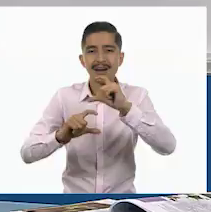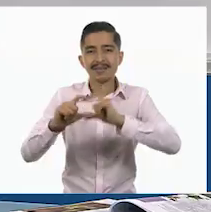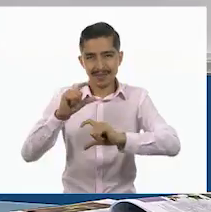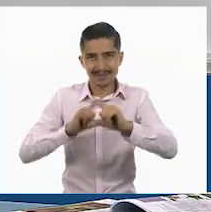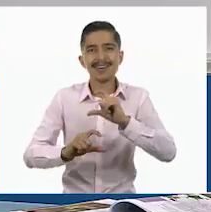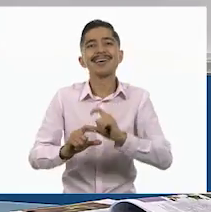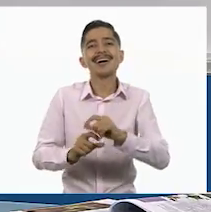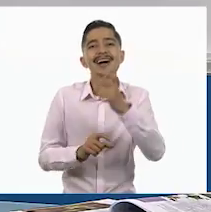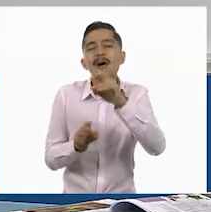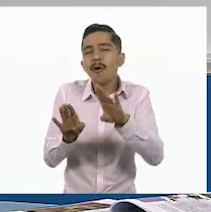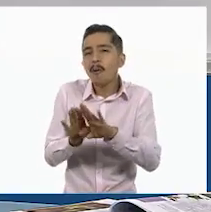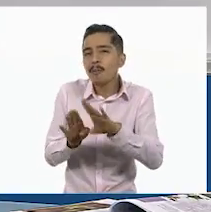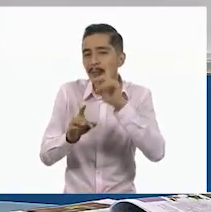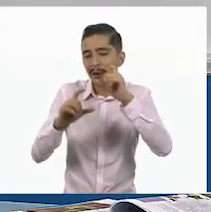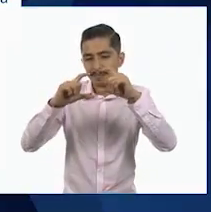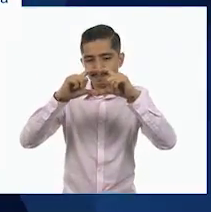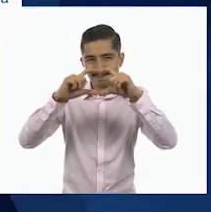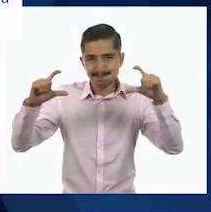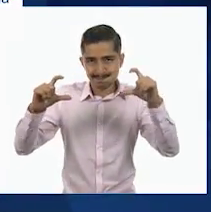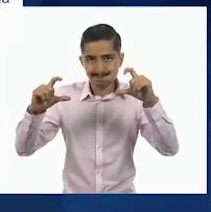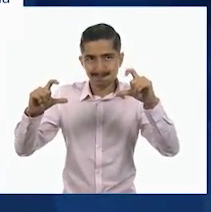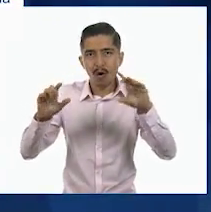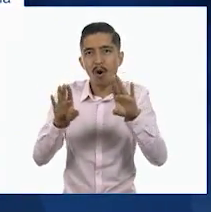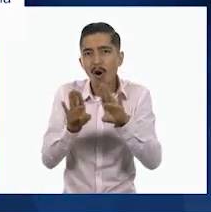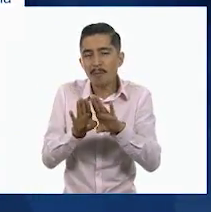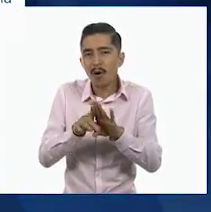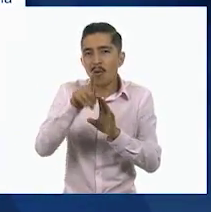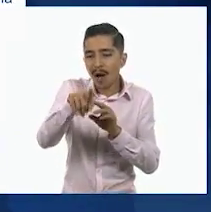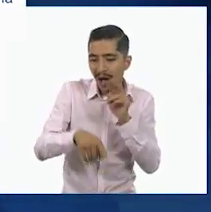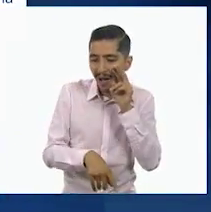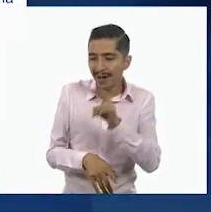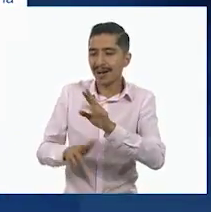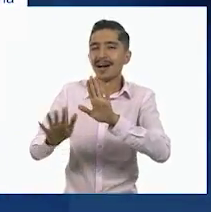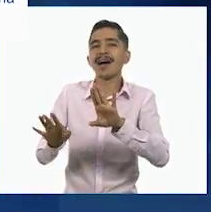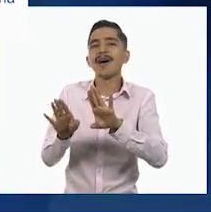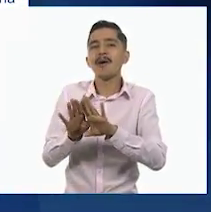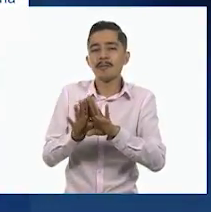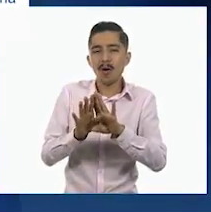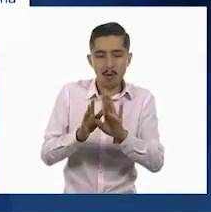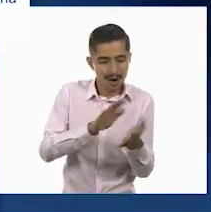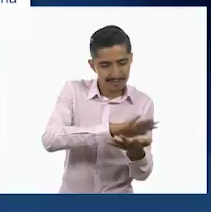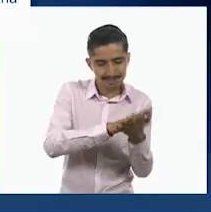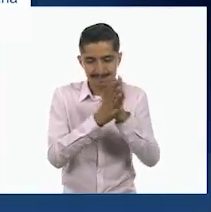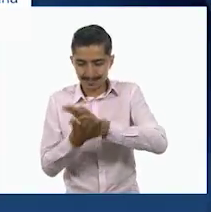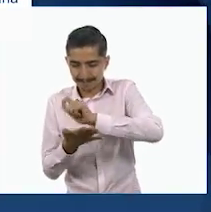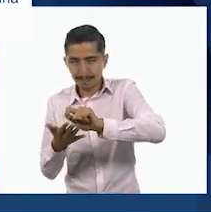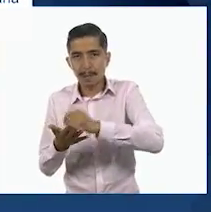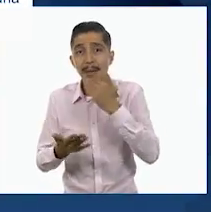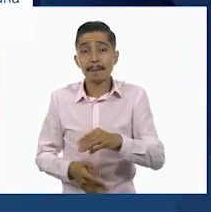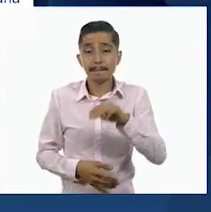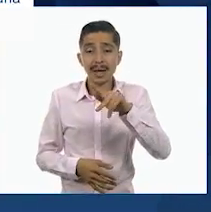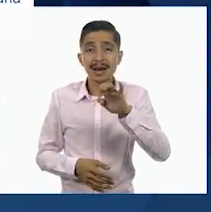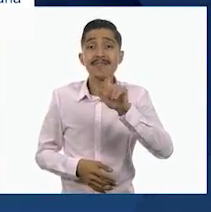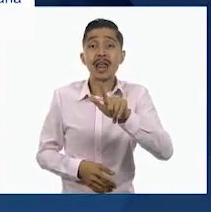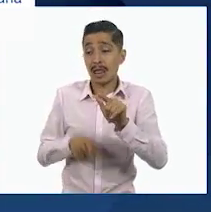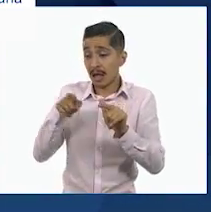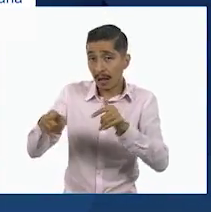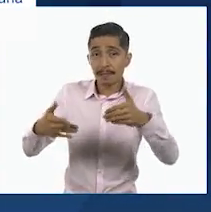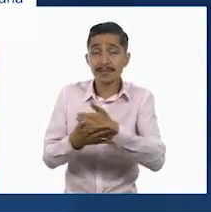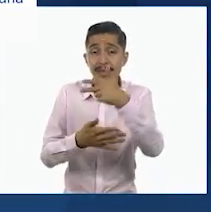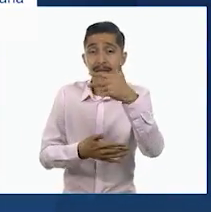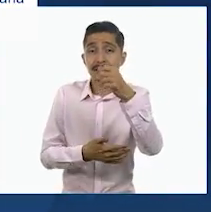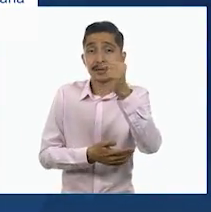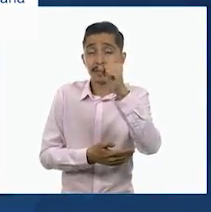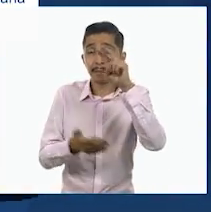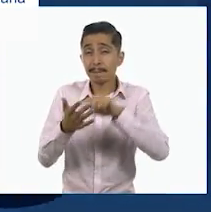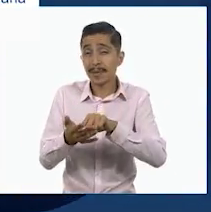quedó ese párrafo para que tú veas cómo se hace la redacción. Dice, Maribel Jiménez Rivera nació el 13 de